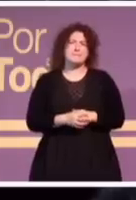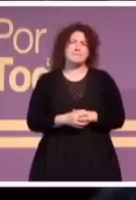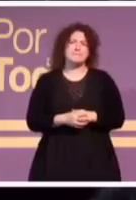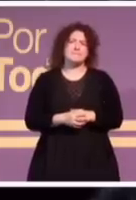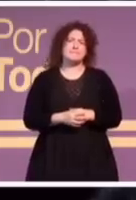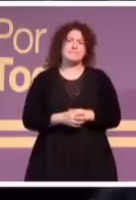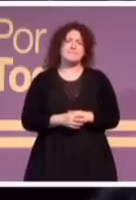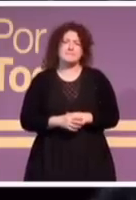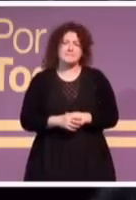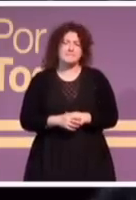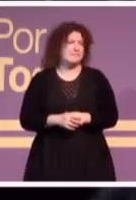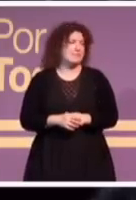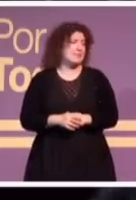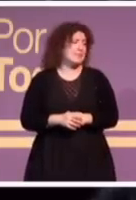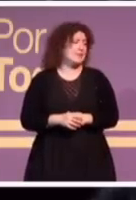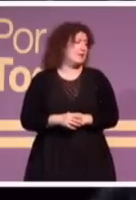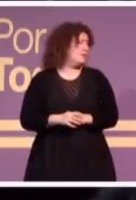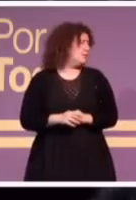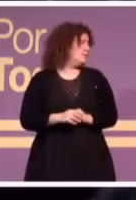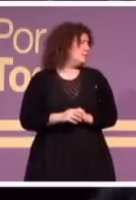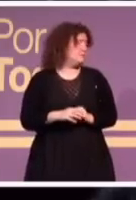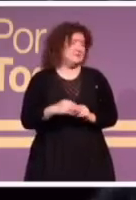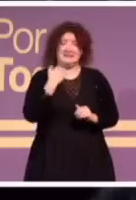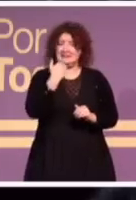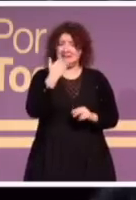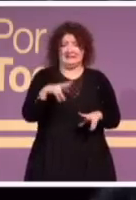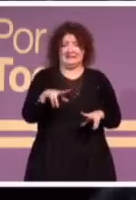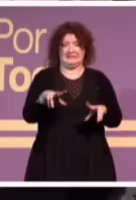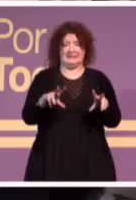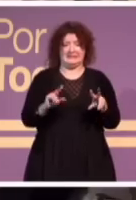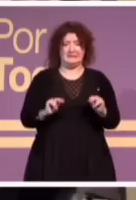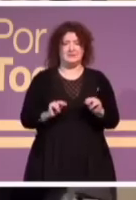Y mirad, con esto voy terminando.